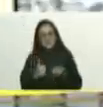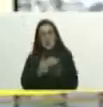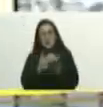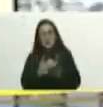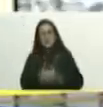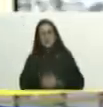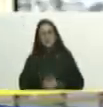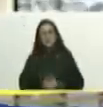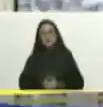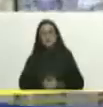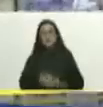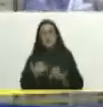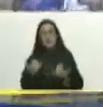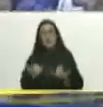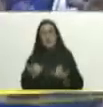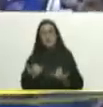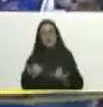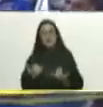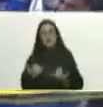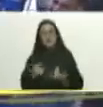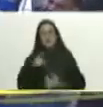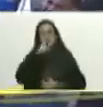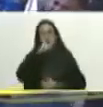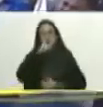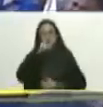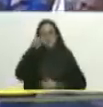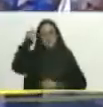batalla. Aquí está, mira, Superbigote.